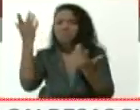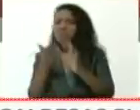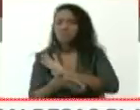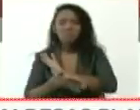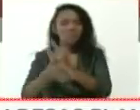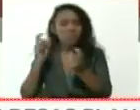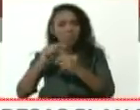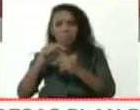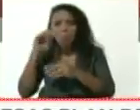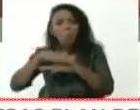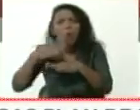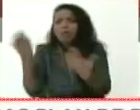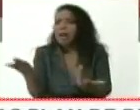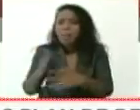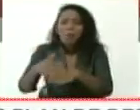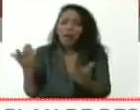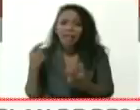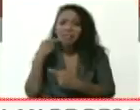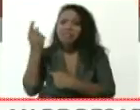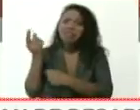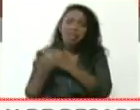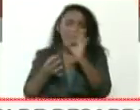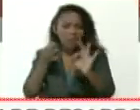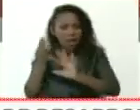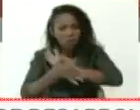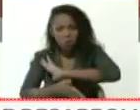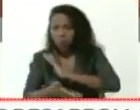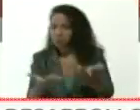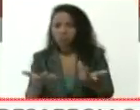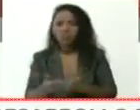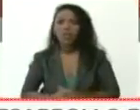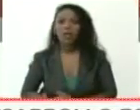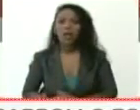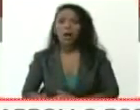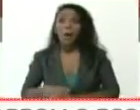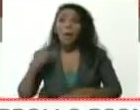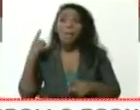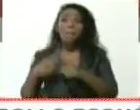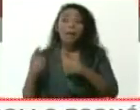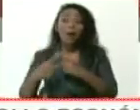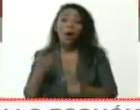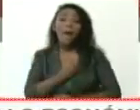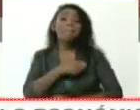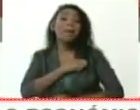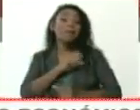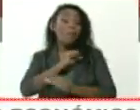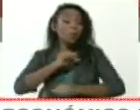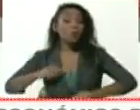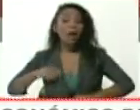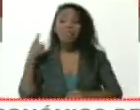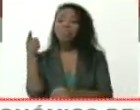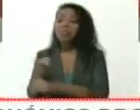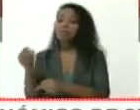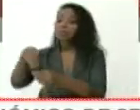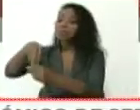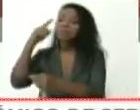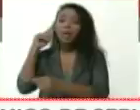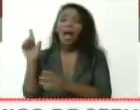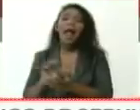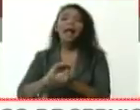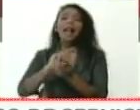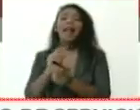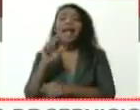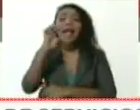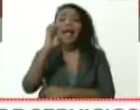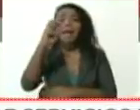es para ellos un hemisferio. No sé si es el meridiano de Greenwich, no sé, pero entonces España y Portugal estarían en el hemisferio americano, según